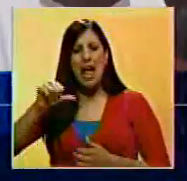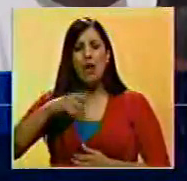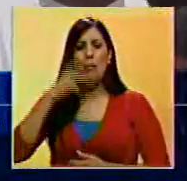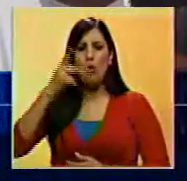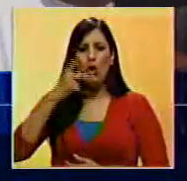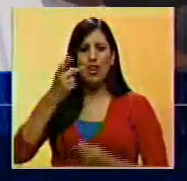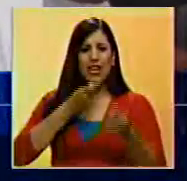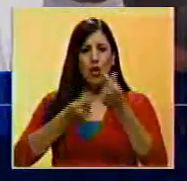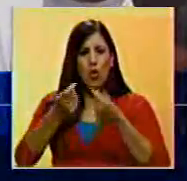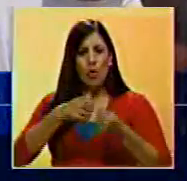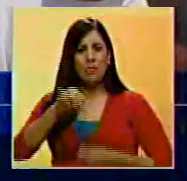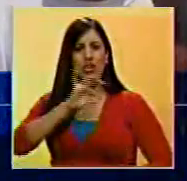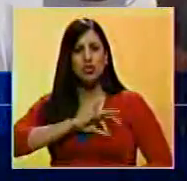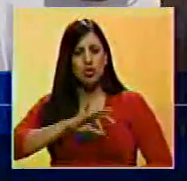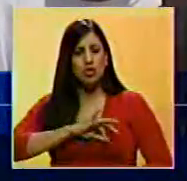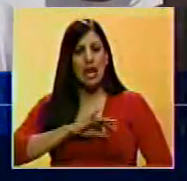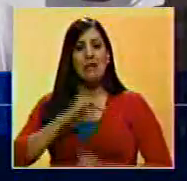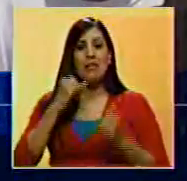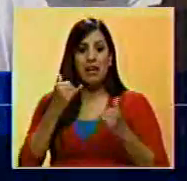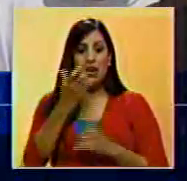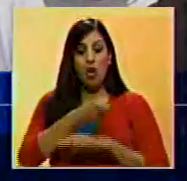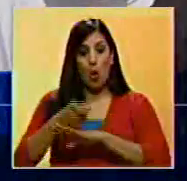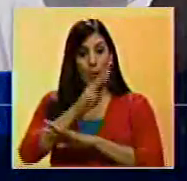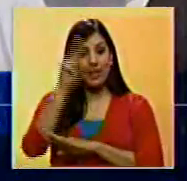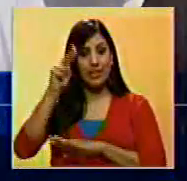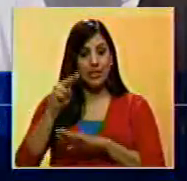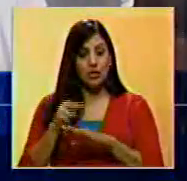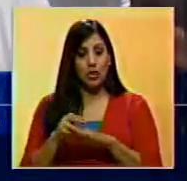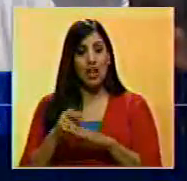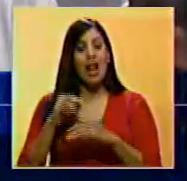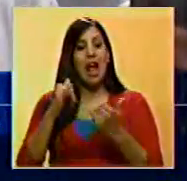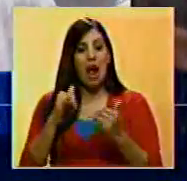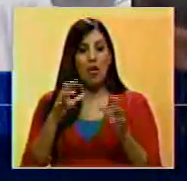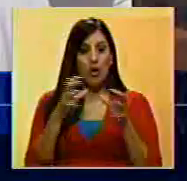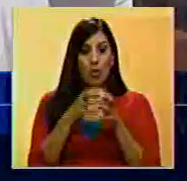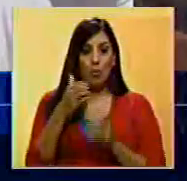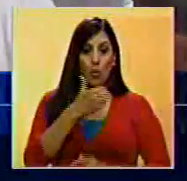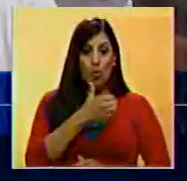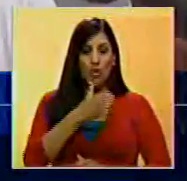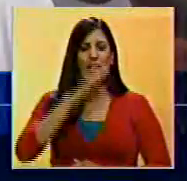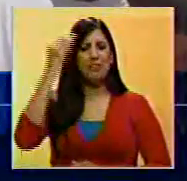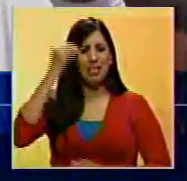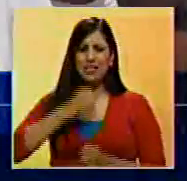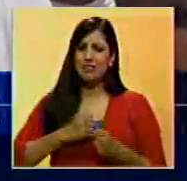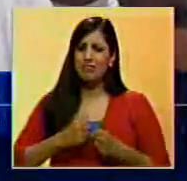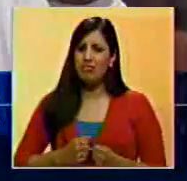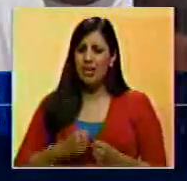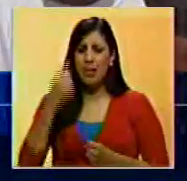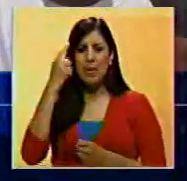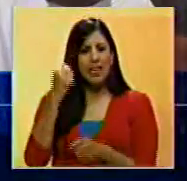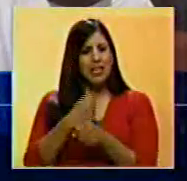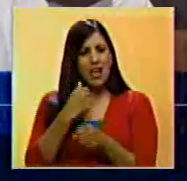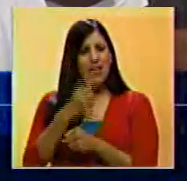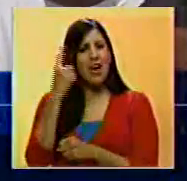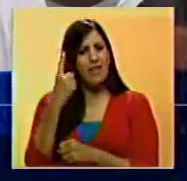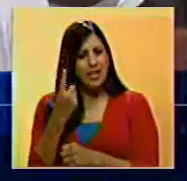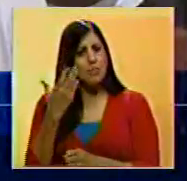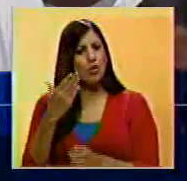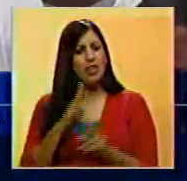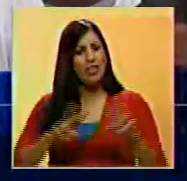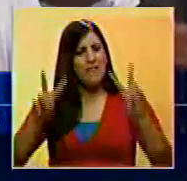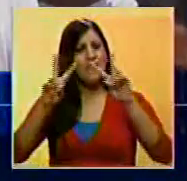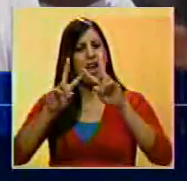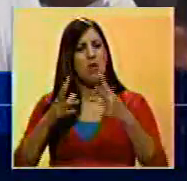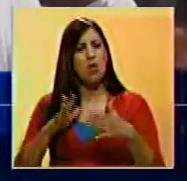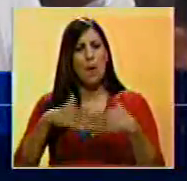políticas económicas y sociales implementadas por el gobierno central, desde la Unidad Democrática creen firmemente en el trabajo como un valor